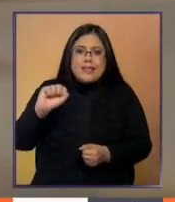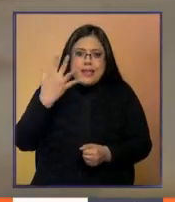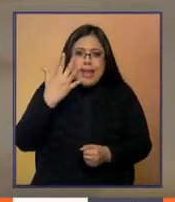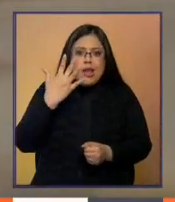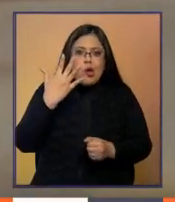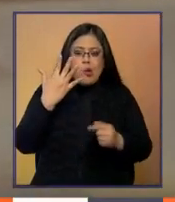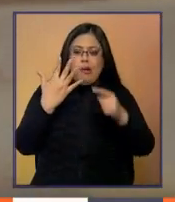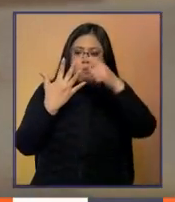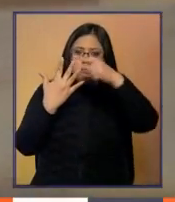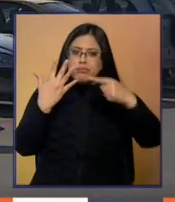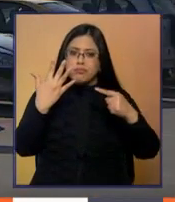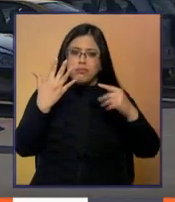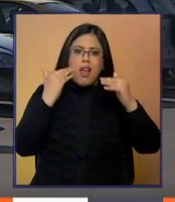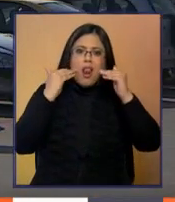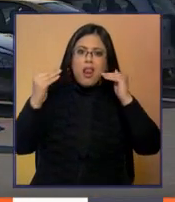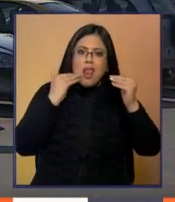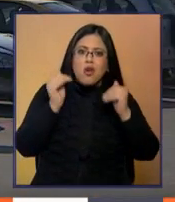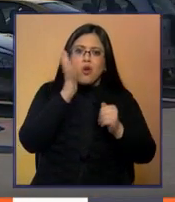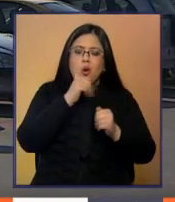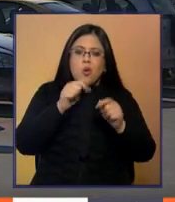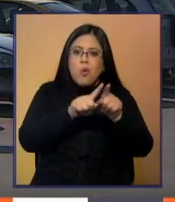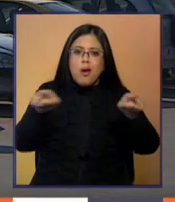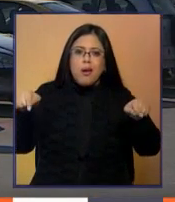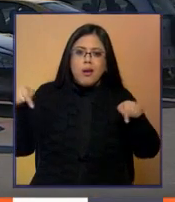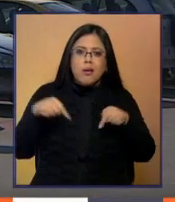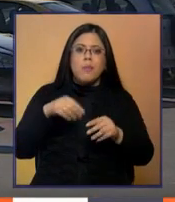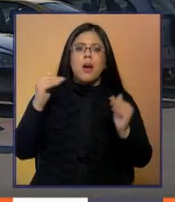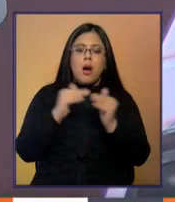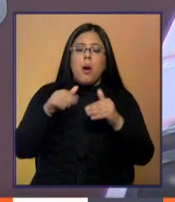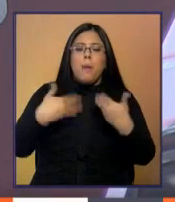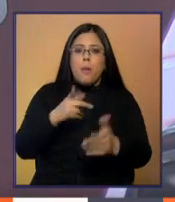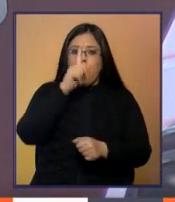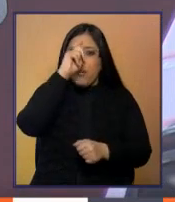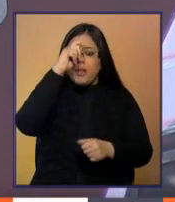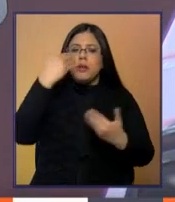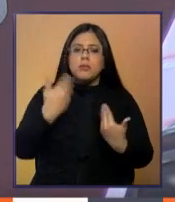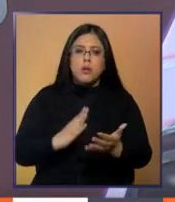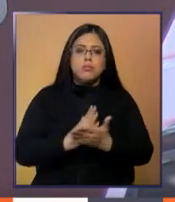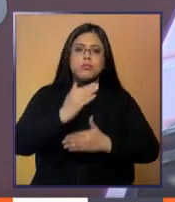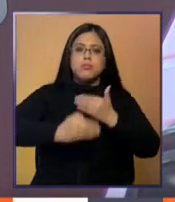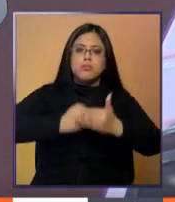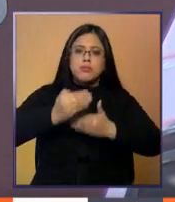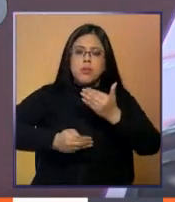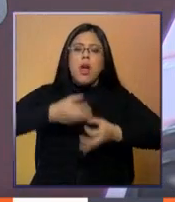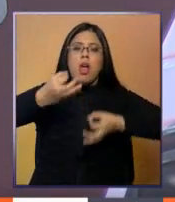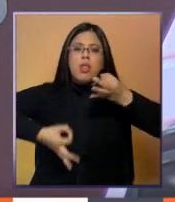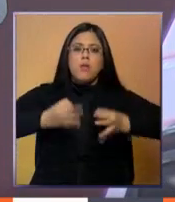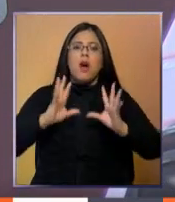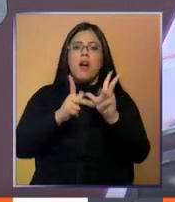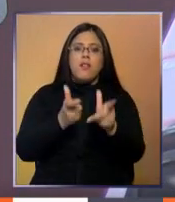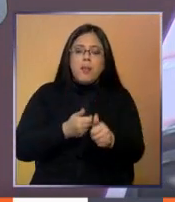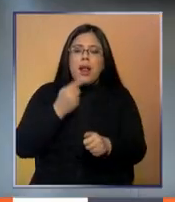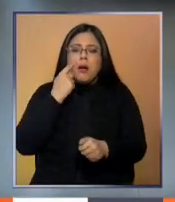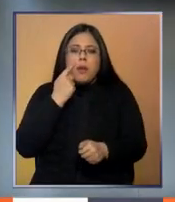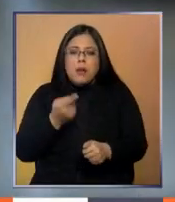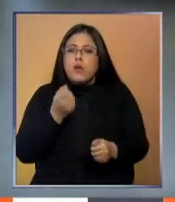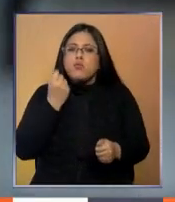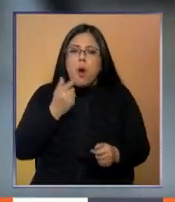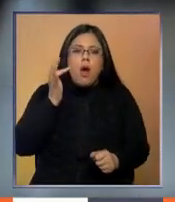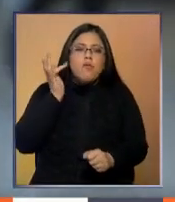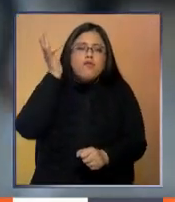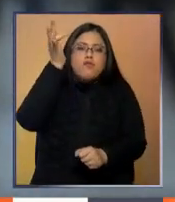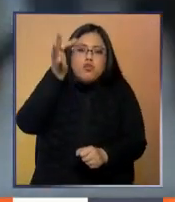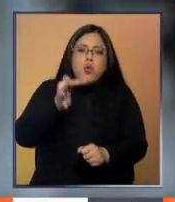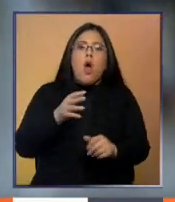tenía espacio en la casa. Fue ahí que el hospital inició un proceso en el Tribunal de Familia para definir el futuro de Alexander y